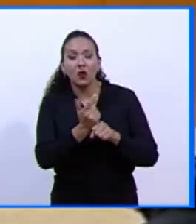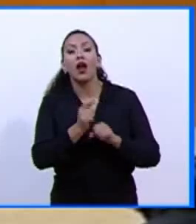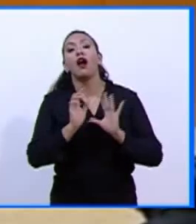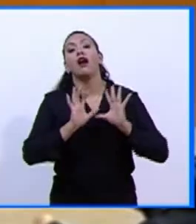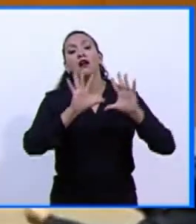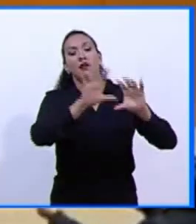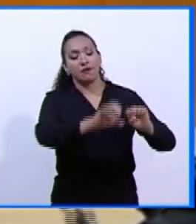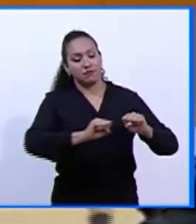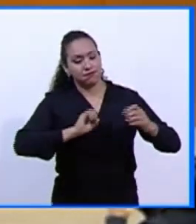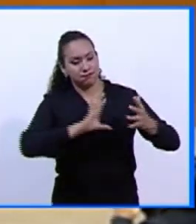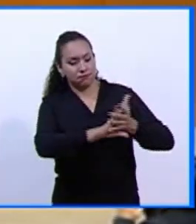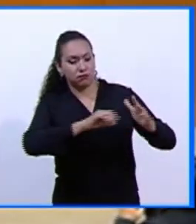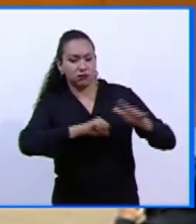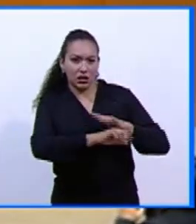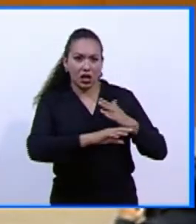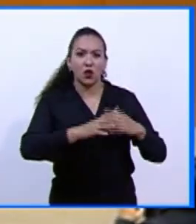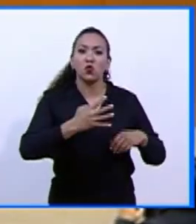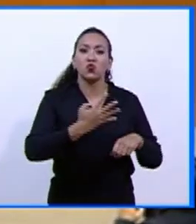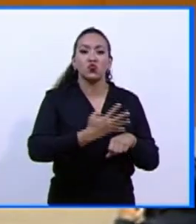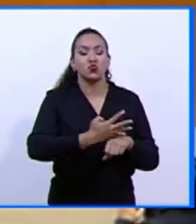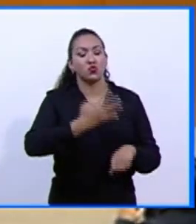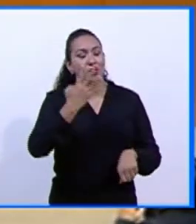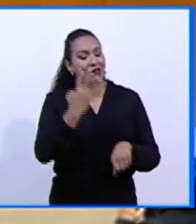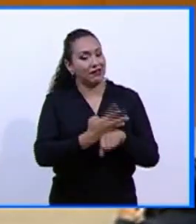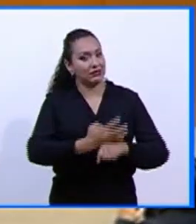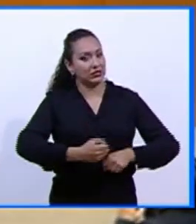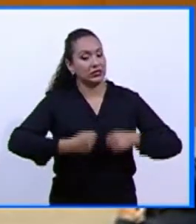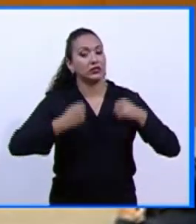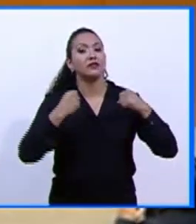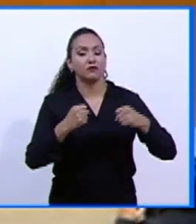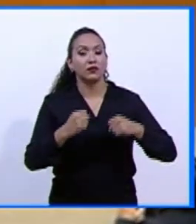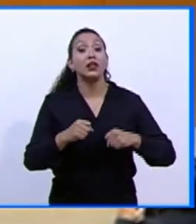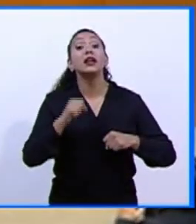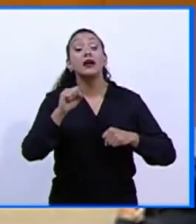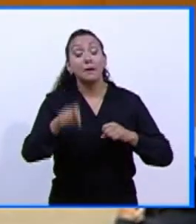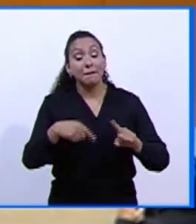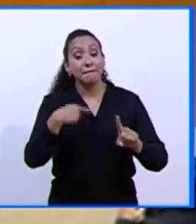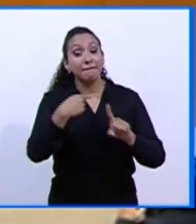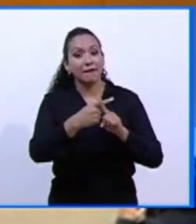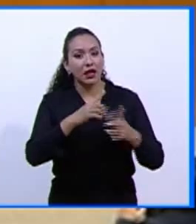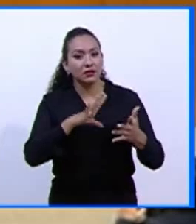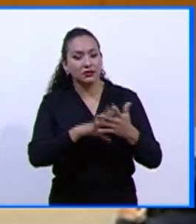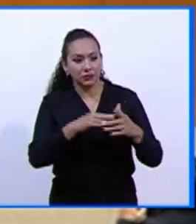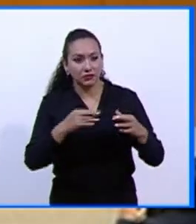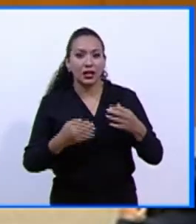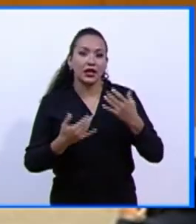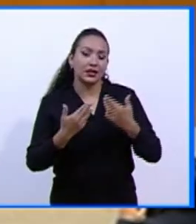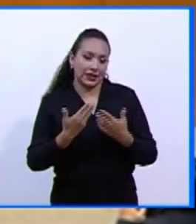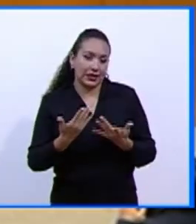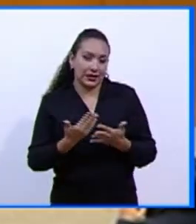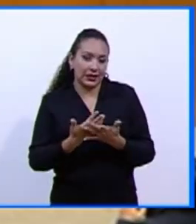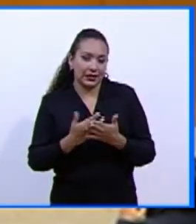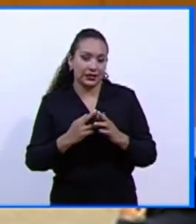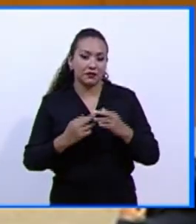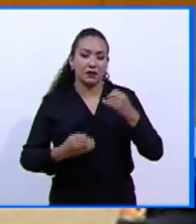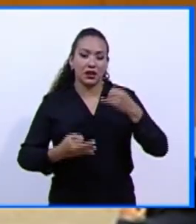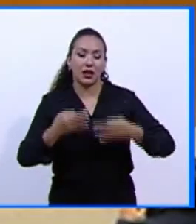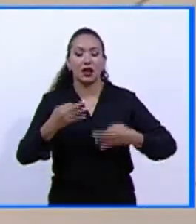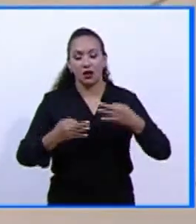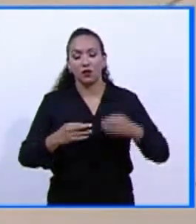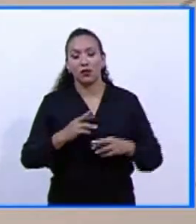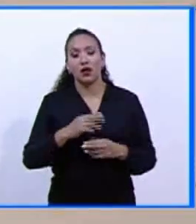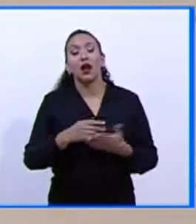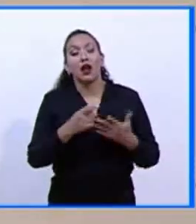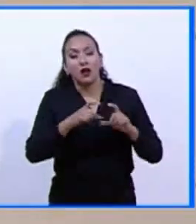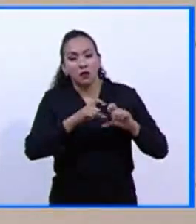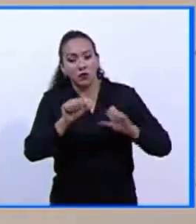más severas posibles, así como la medida cautelar de prisión preventiva oficiosa. En tanto que en los mencionados párrafos